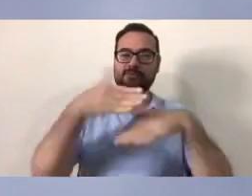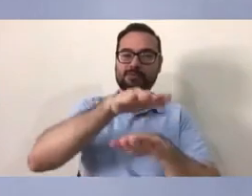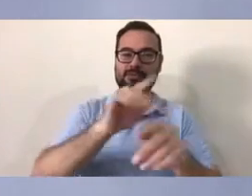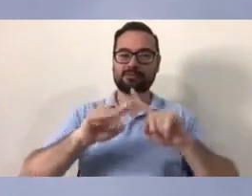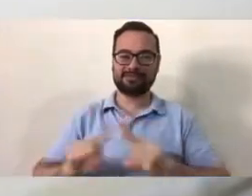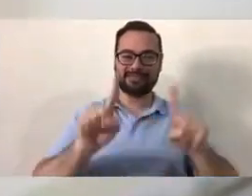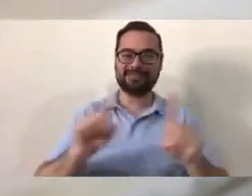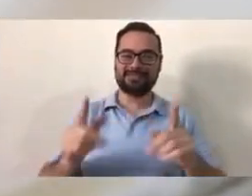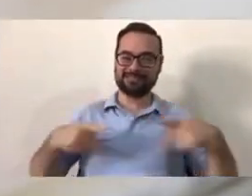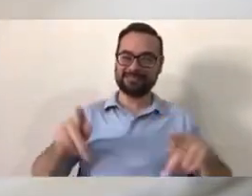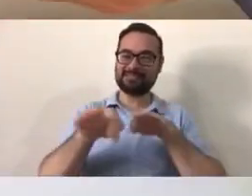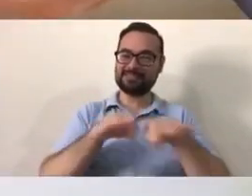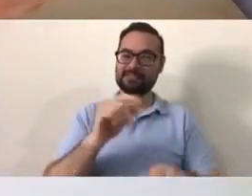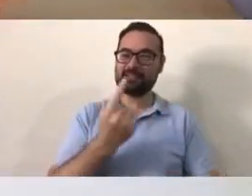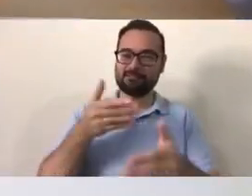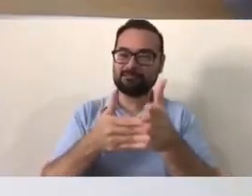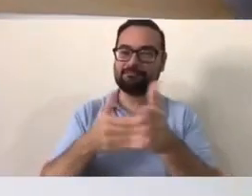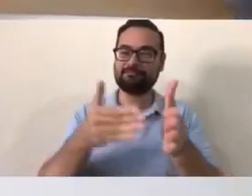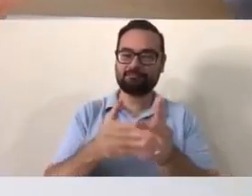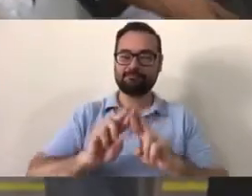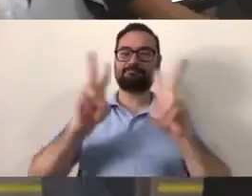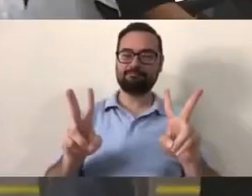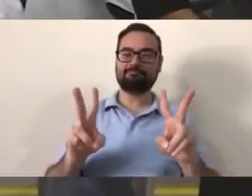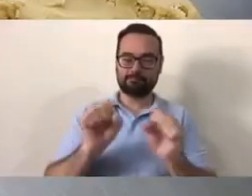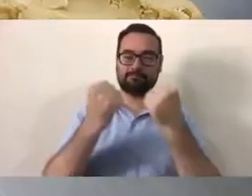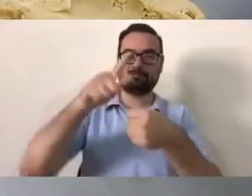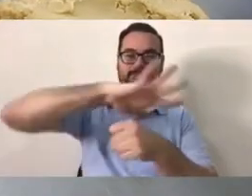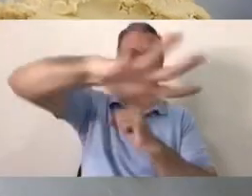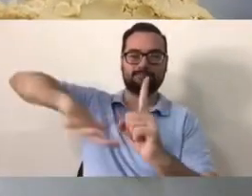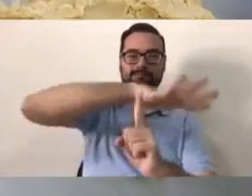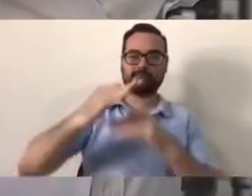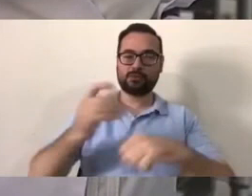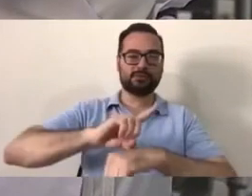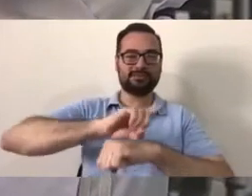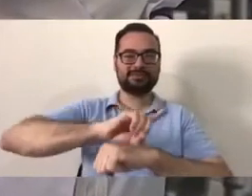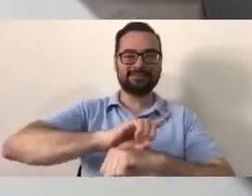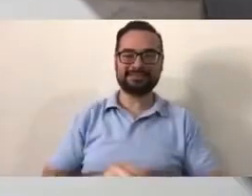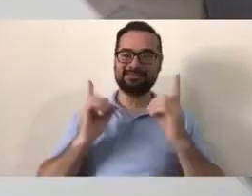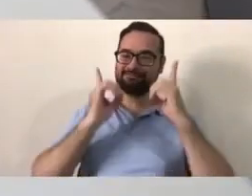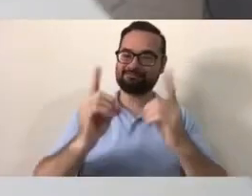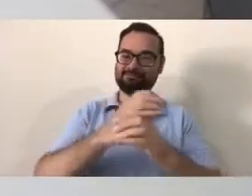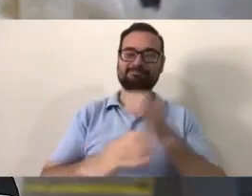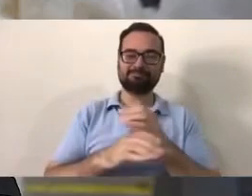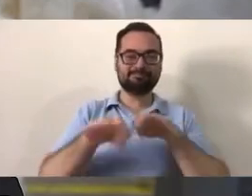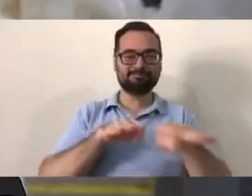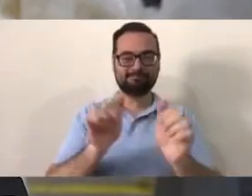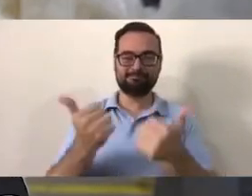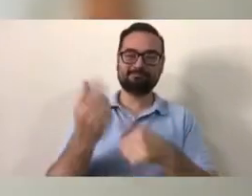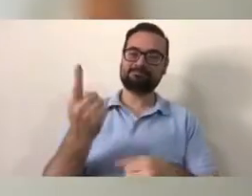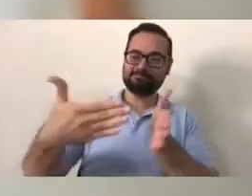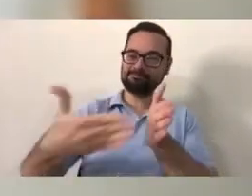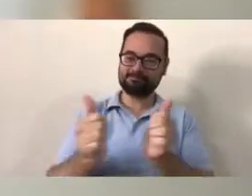trabajadoras que derriban barreras sociales todos los días. Ofrecemos productos elaborados por panaderos que cocinan con entrega, responsabilidad